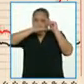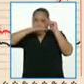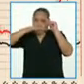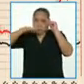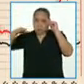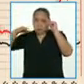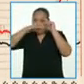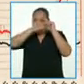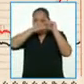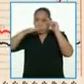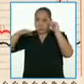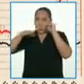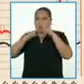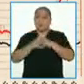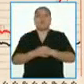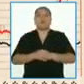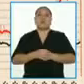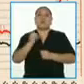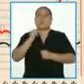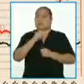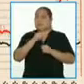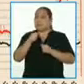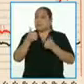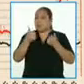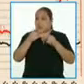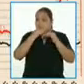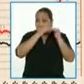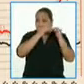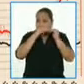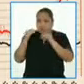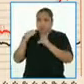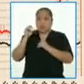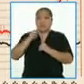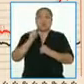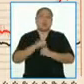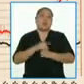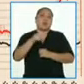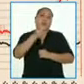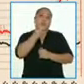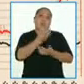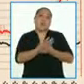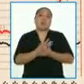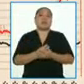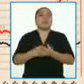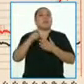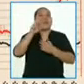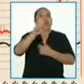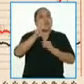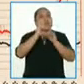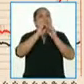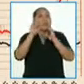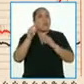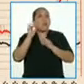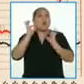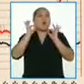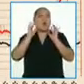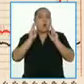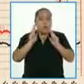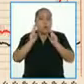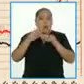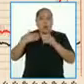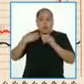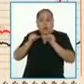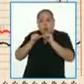dejando de Estable, crecer. por así decirlo. Correcto. Entonces, ¿Estable? esto es algo positivo. Todavía son, como digo, 3 días. Esperamos que eso se pueda prolongar y en